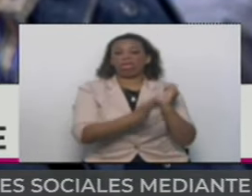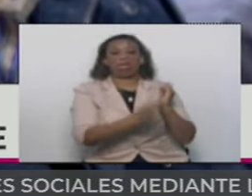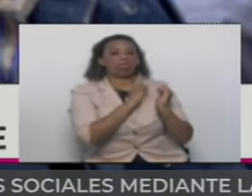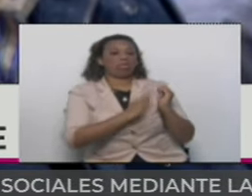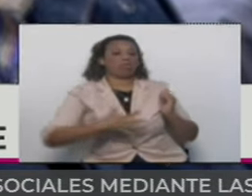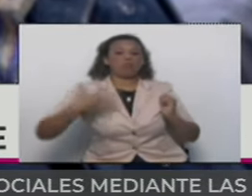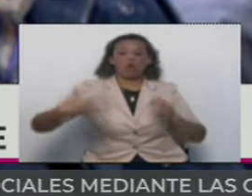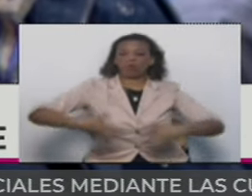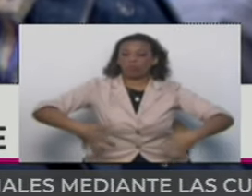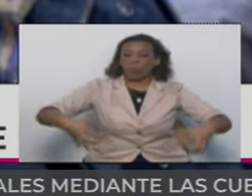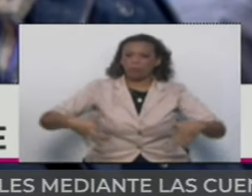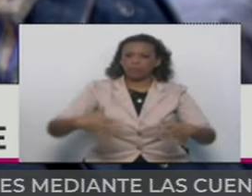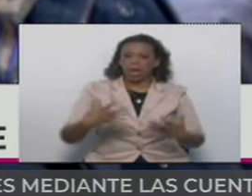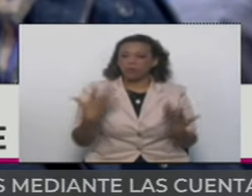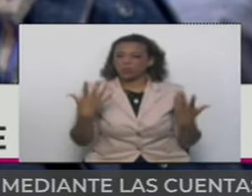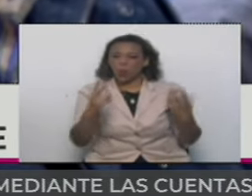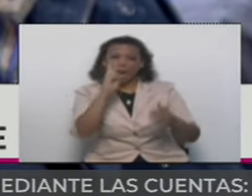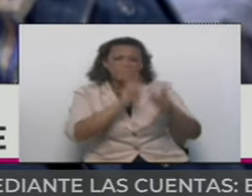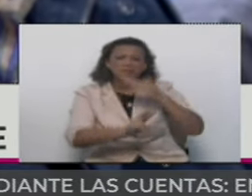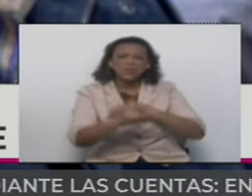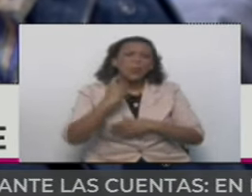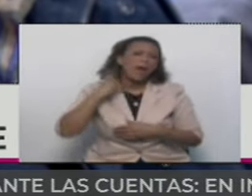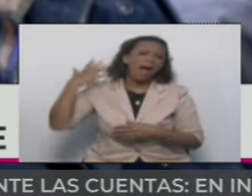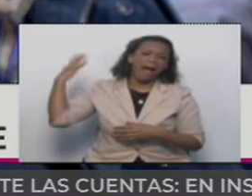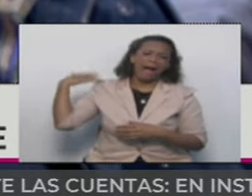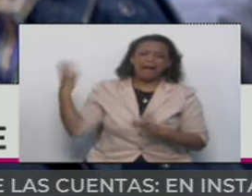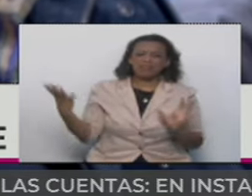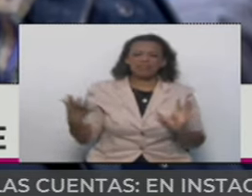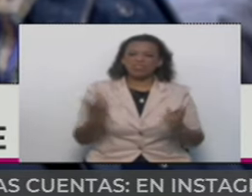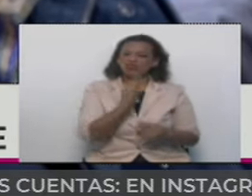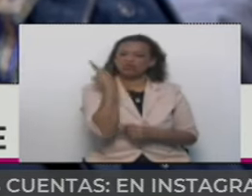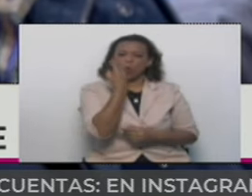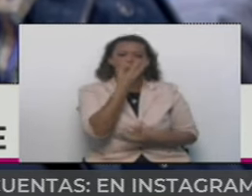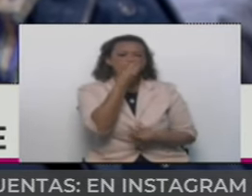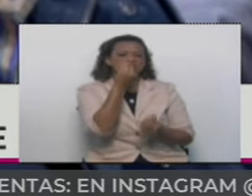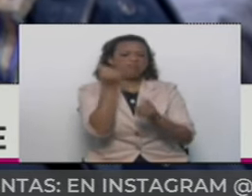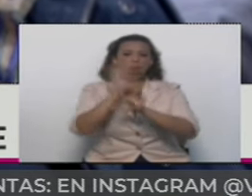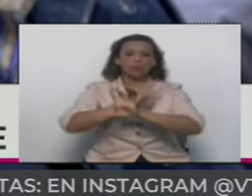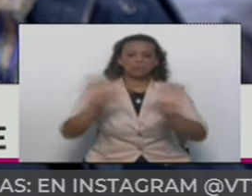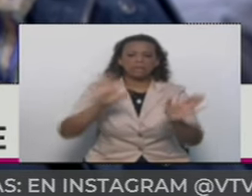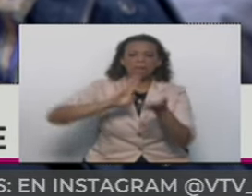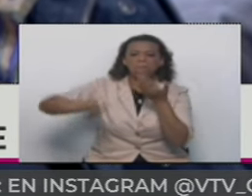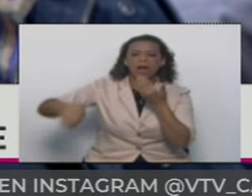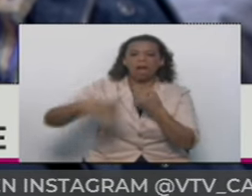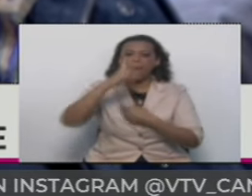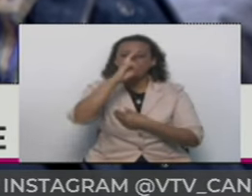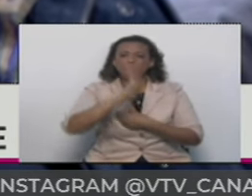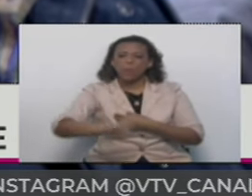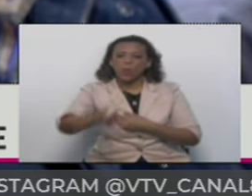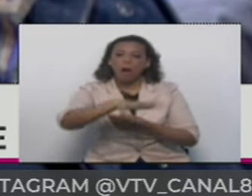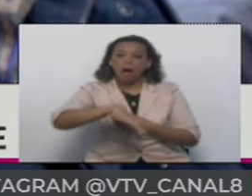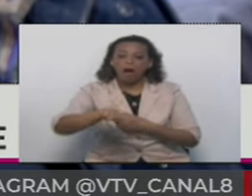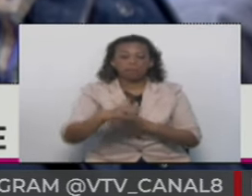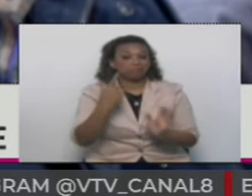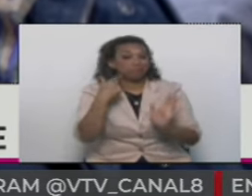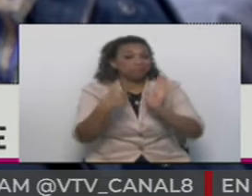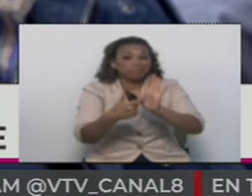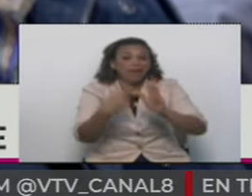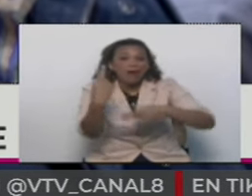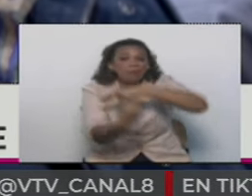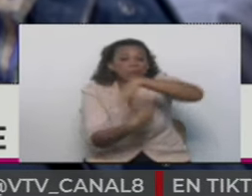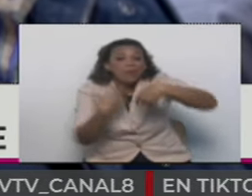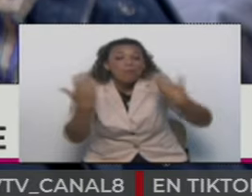superar la vieja visión de gobiernos burocráticos, aéreos, porque al final nuestra